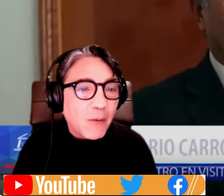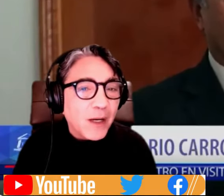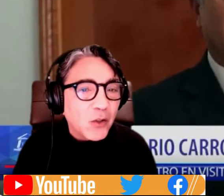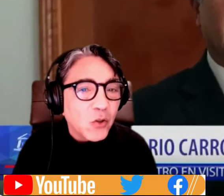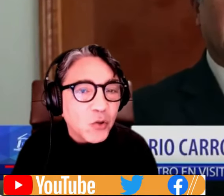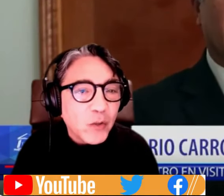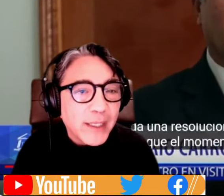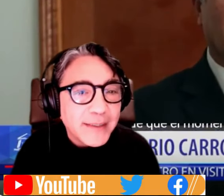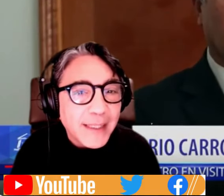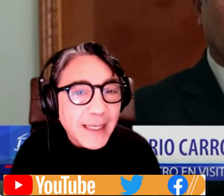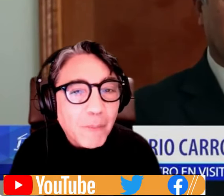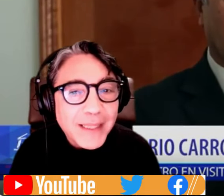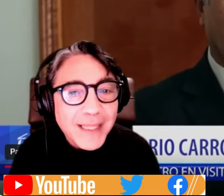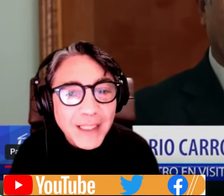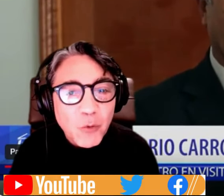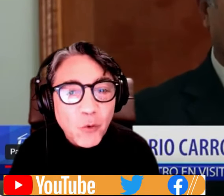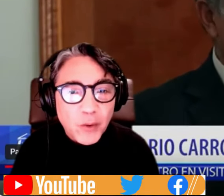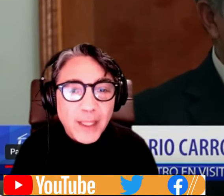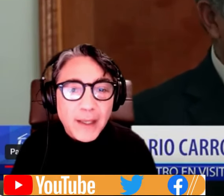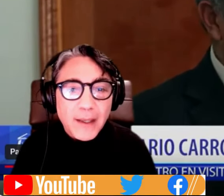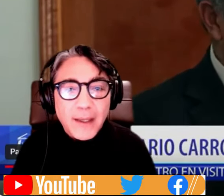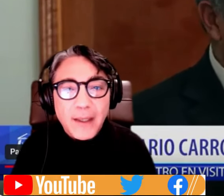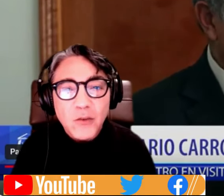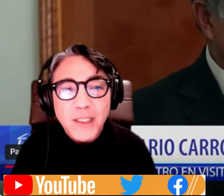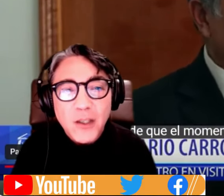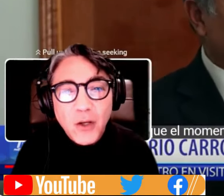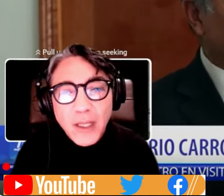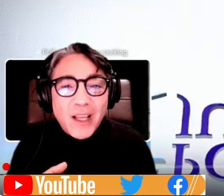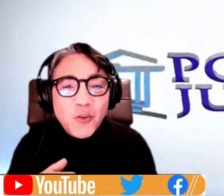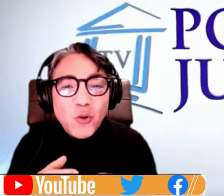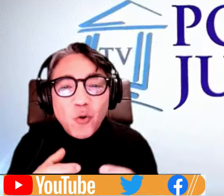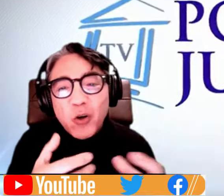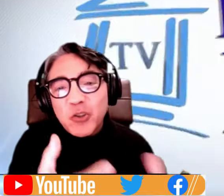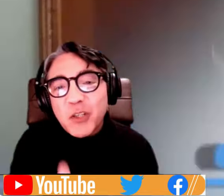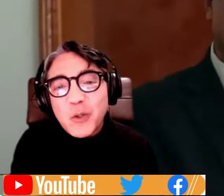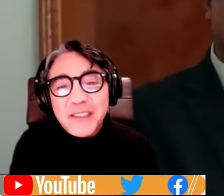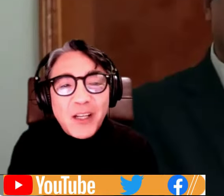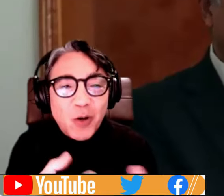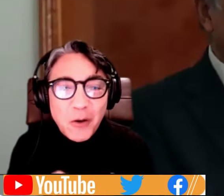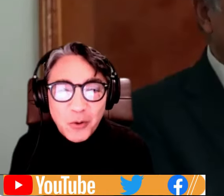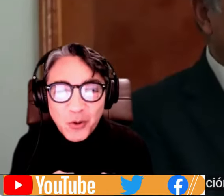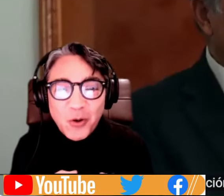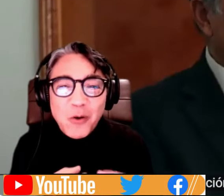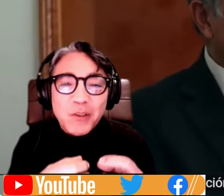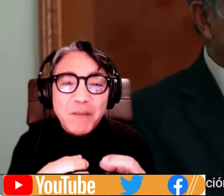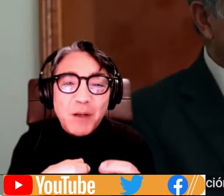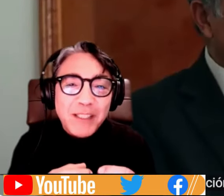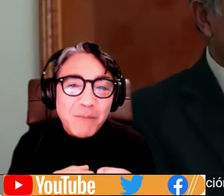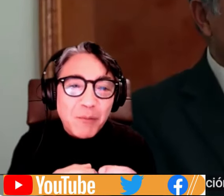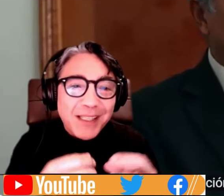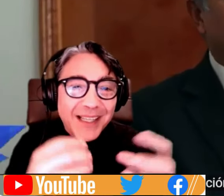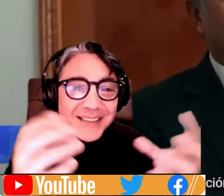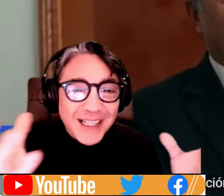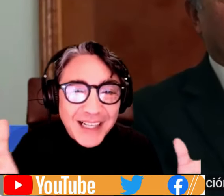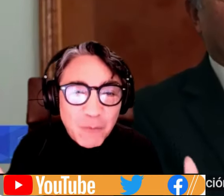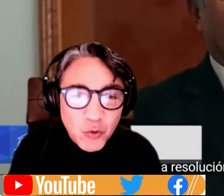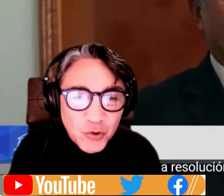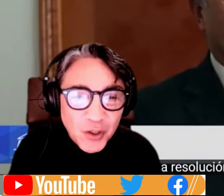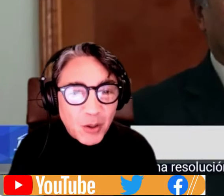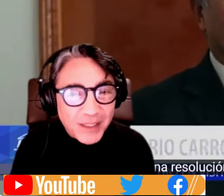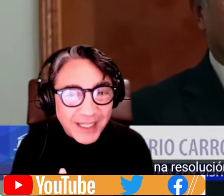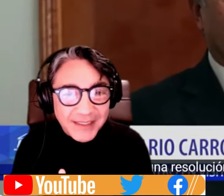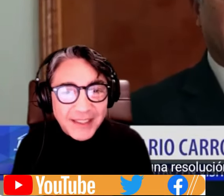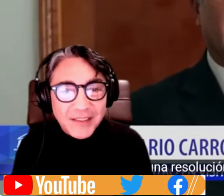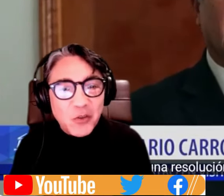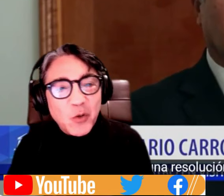90 estamos hablando entonces de una crisis bastante profunda Don Sergio Esto no es de los audios los audios simplemente permiten que salga la